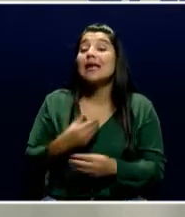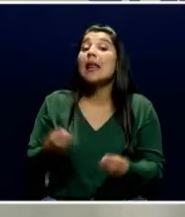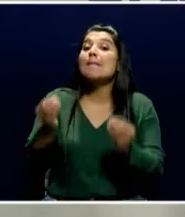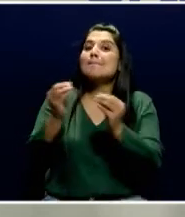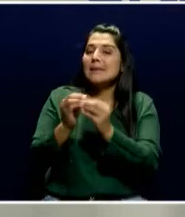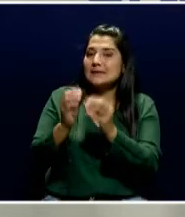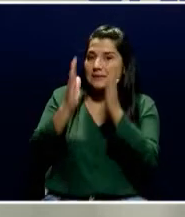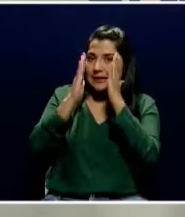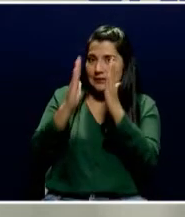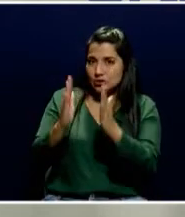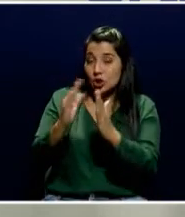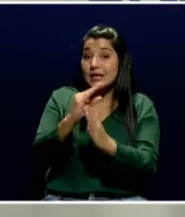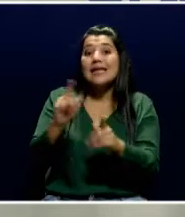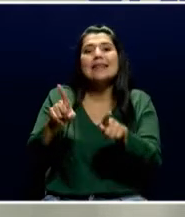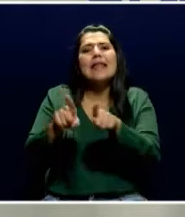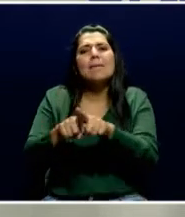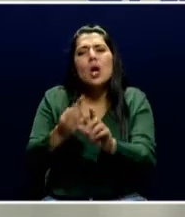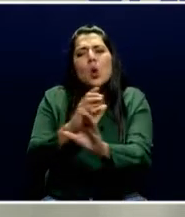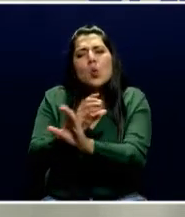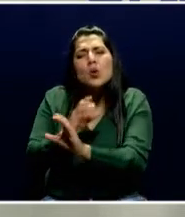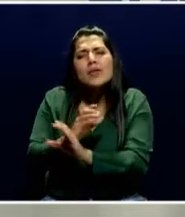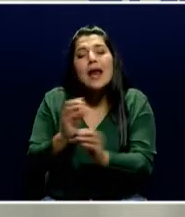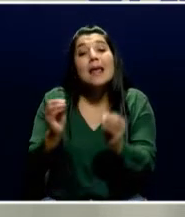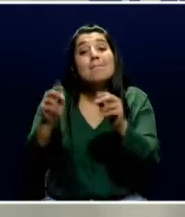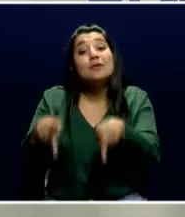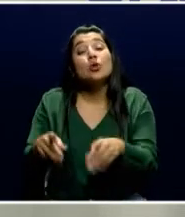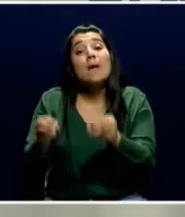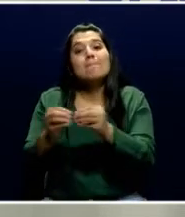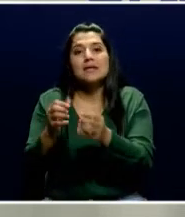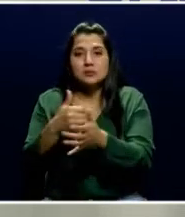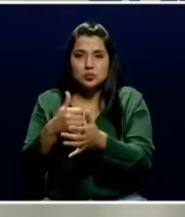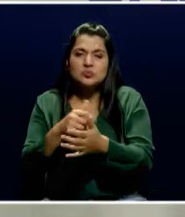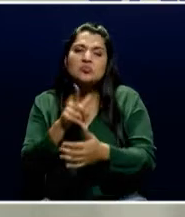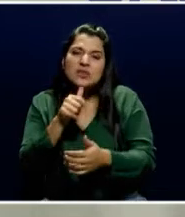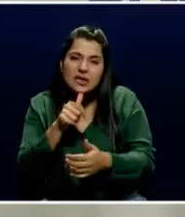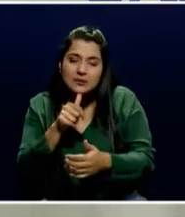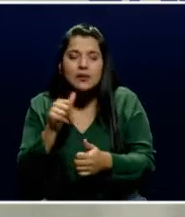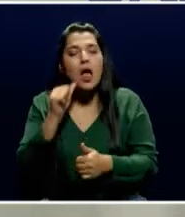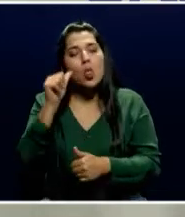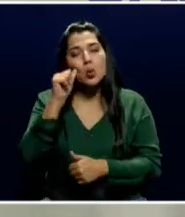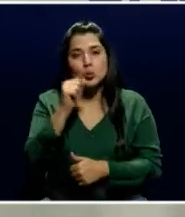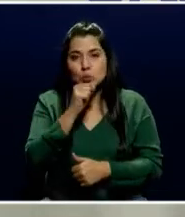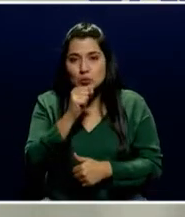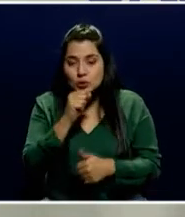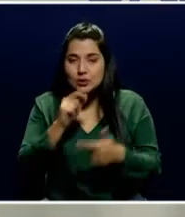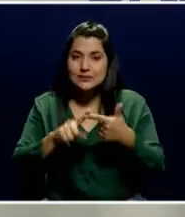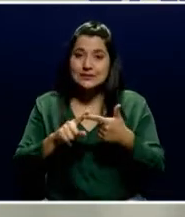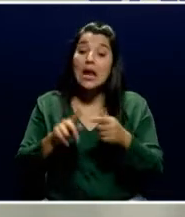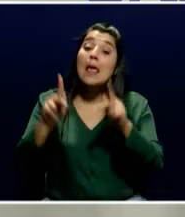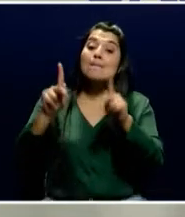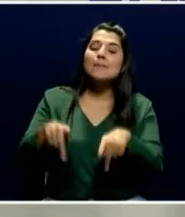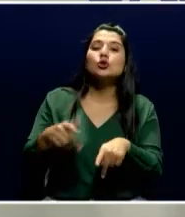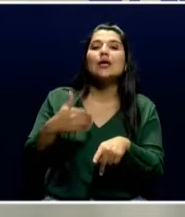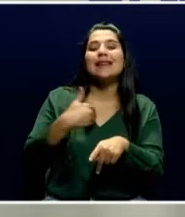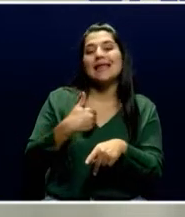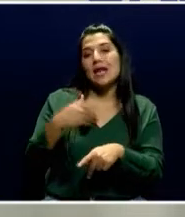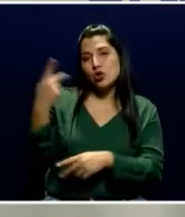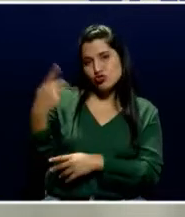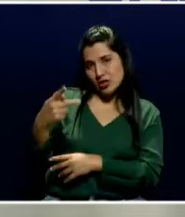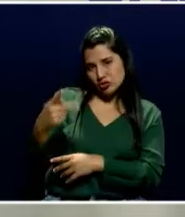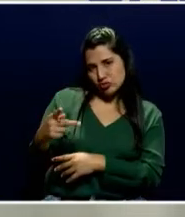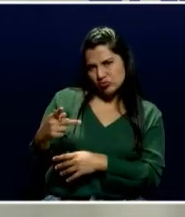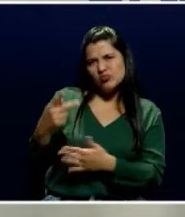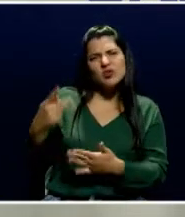la población y sobre todo cuidar a las personas más vulnerables, que son los adultos mayores y las personas que tienen factores de riesgo